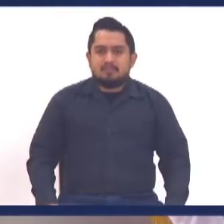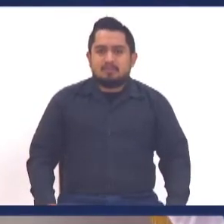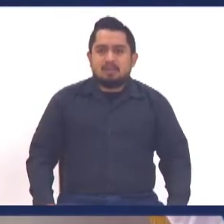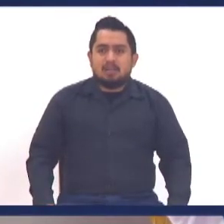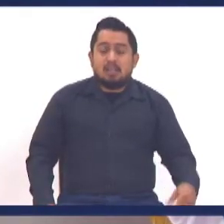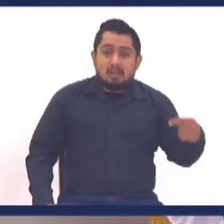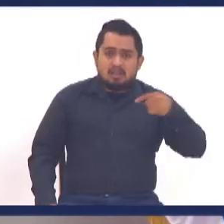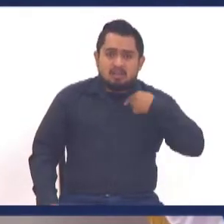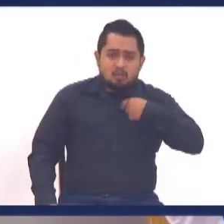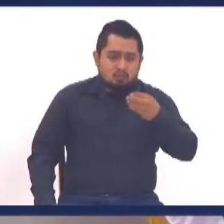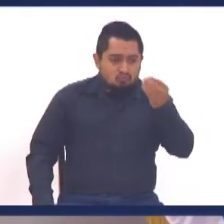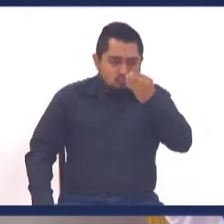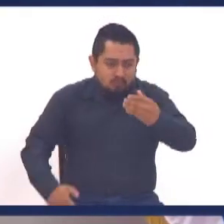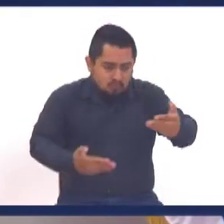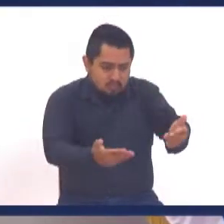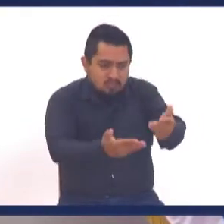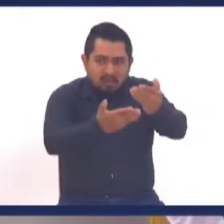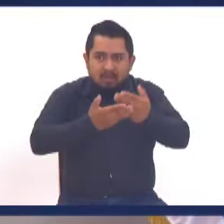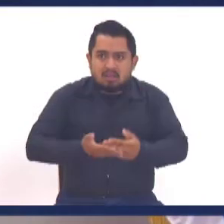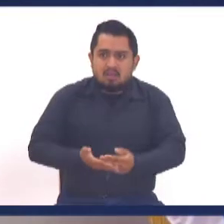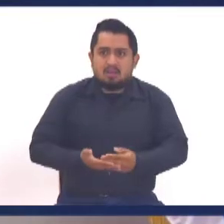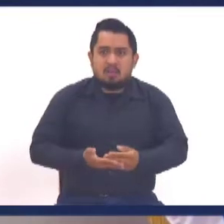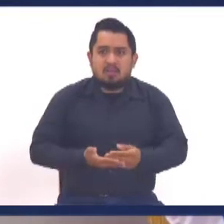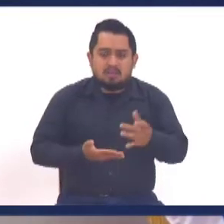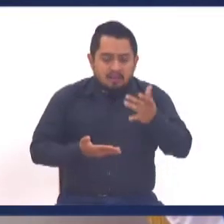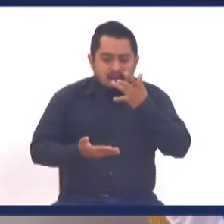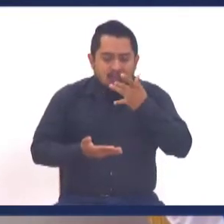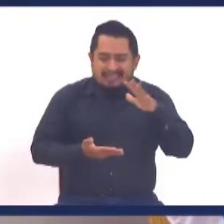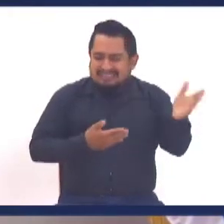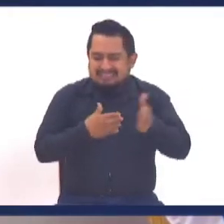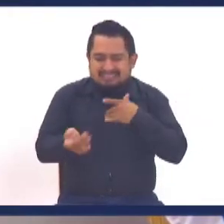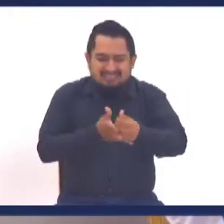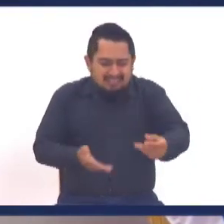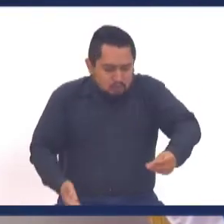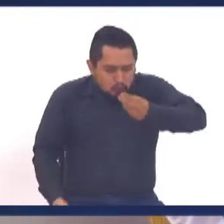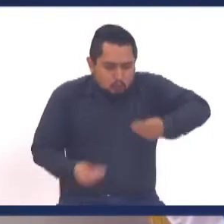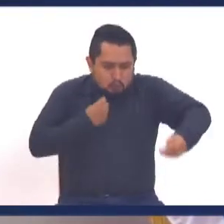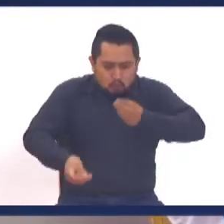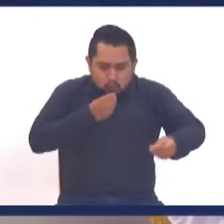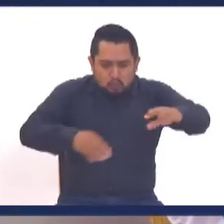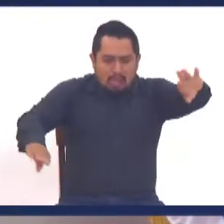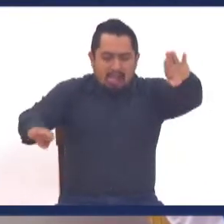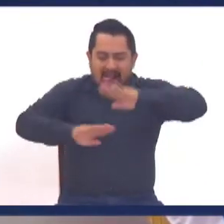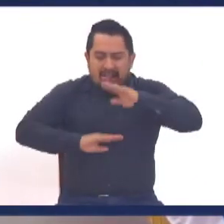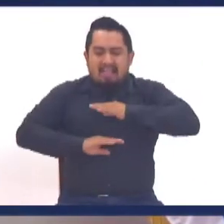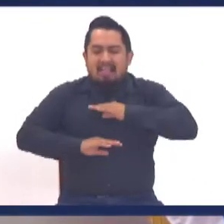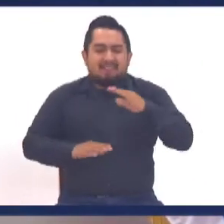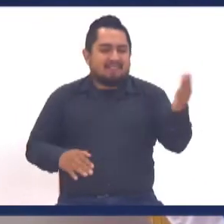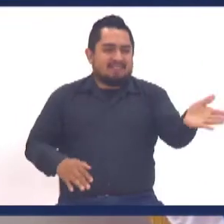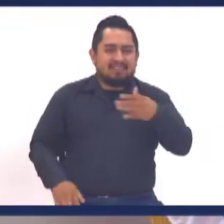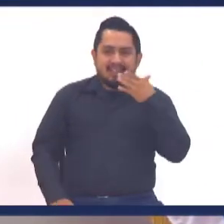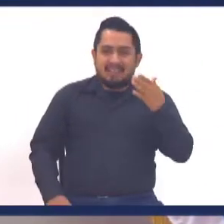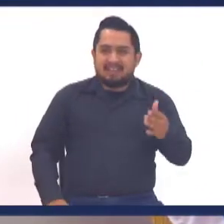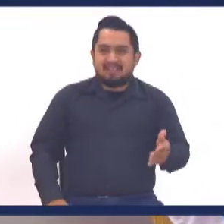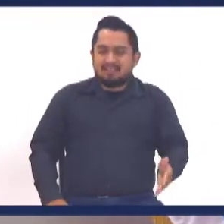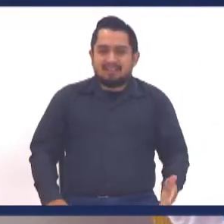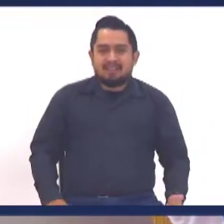a mí cuando me sirve en el plato a mí me vale un sorbete el sabor hermano yo quiero ver la cantidad alguien dice aleluya hermanos ganen